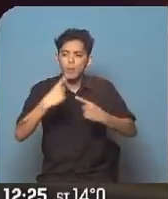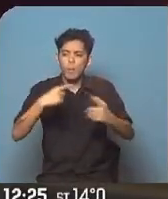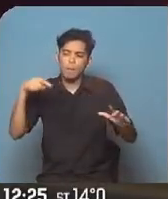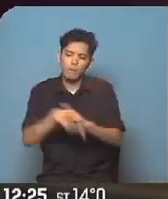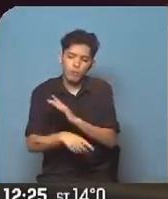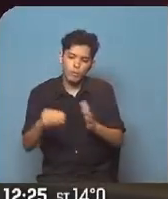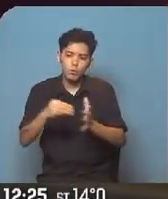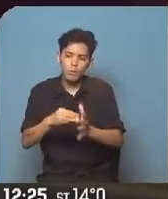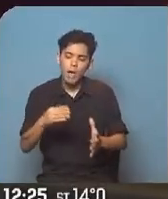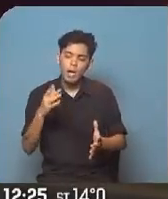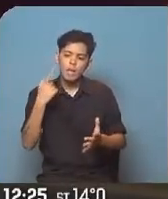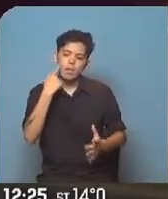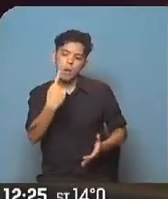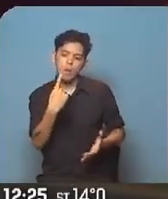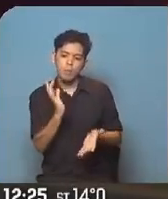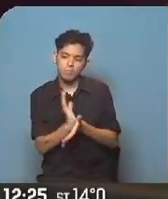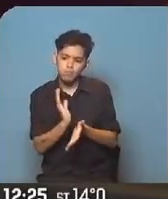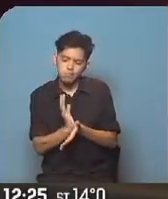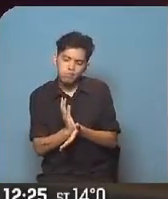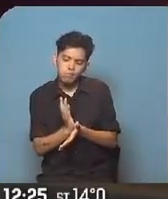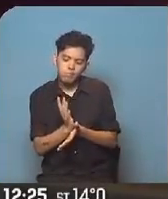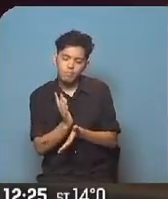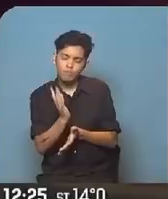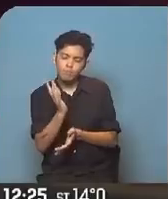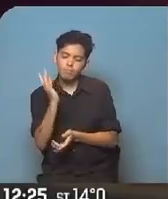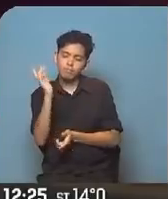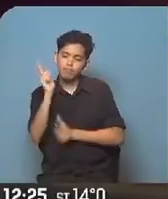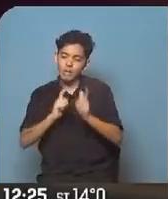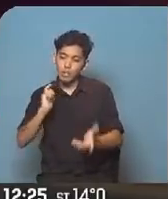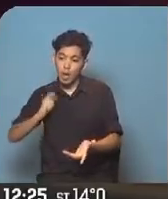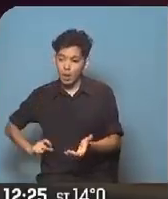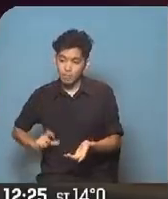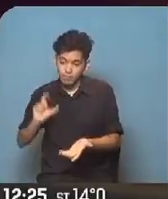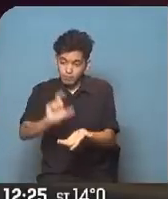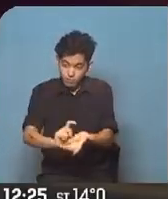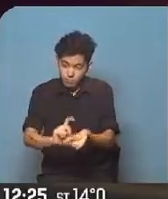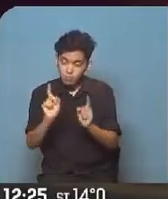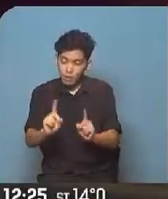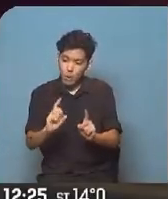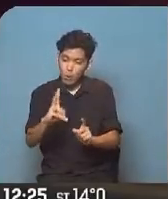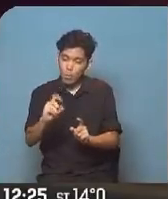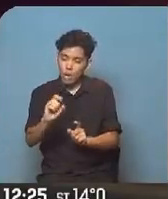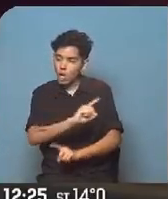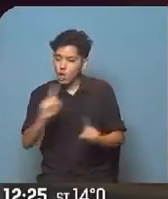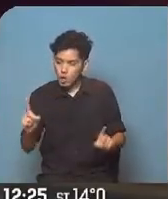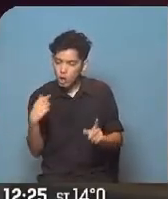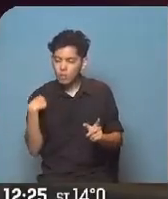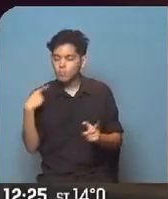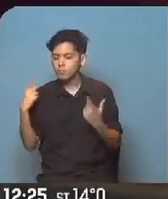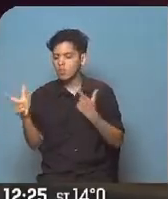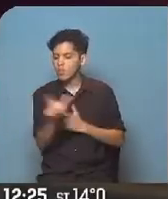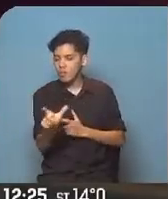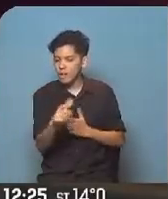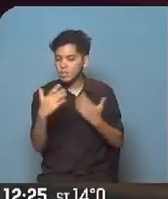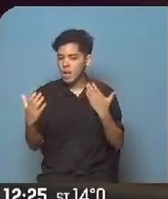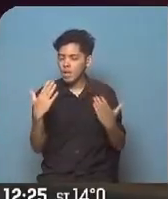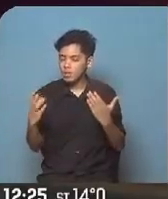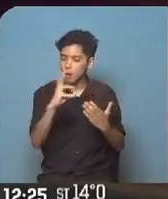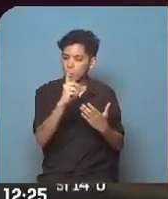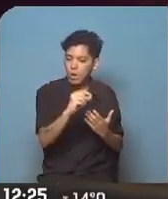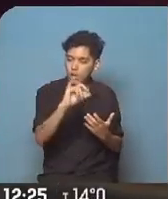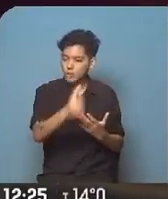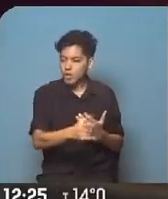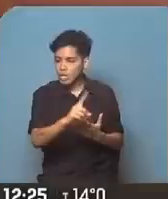profundizara al ver, digamos, los inversores que no son bancos, como bien diferenció ayer el central entre los que son bancos y no son